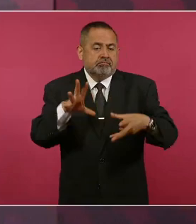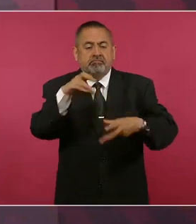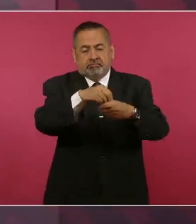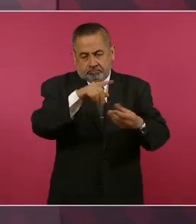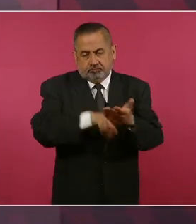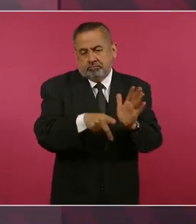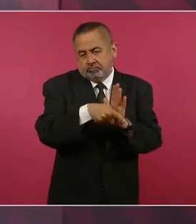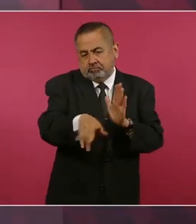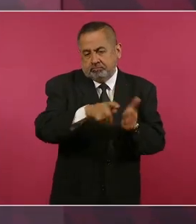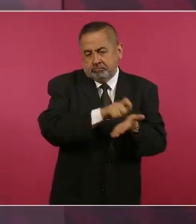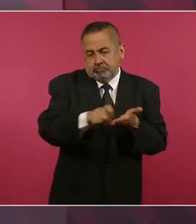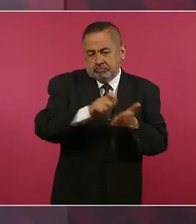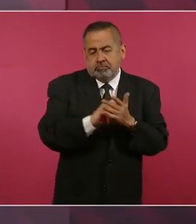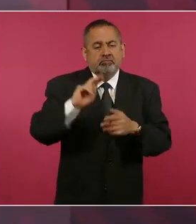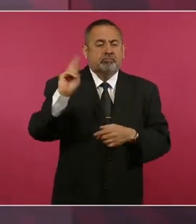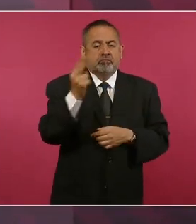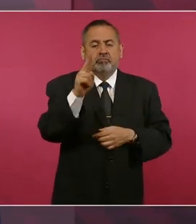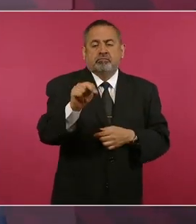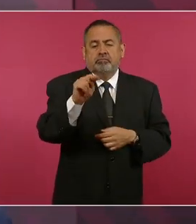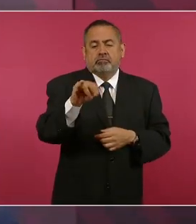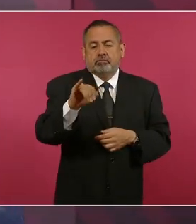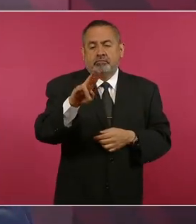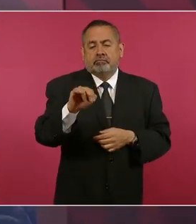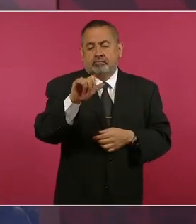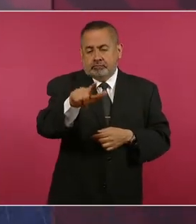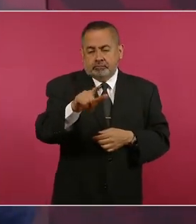y muchos otros.